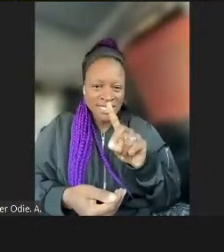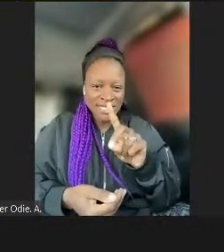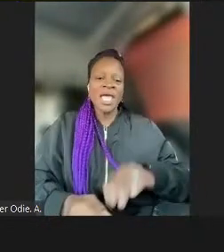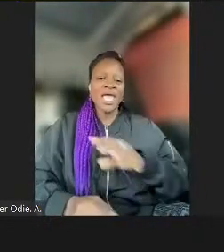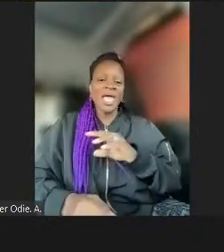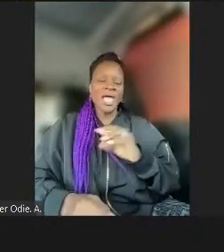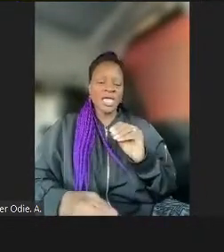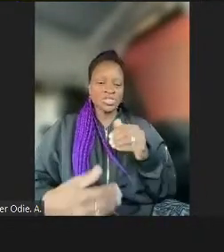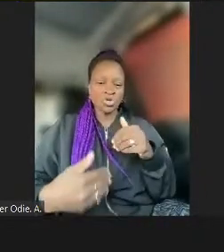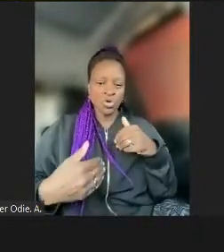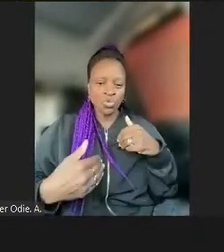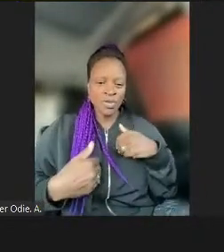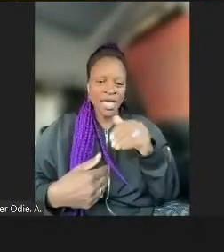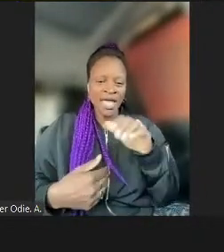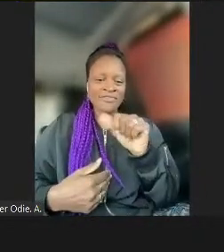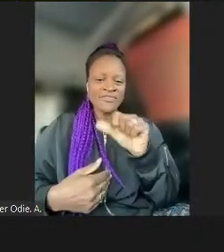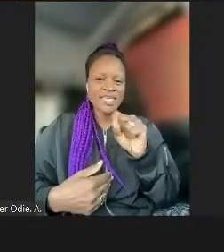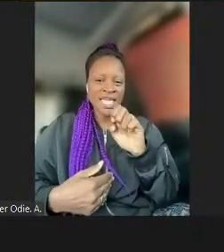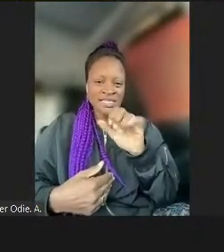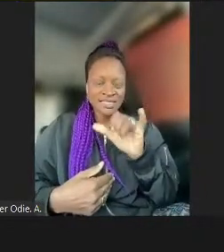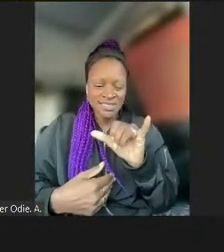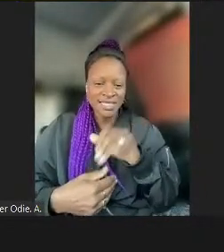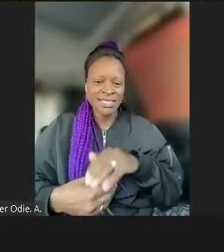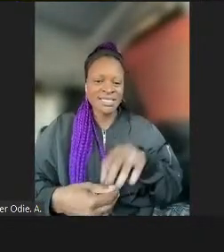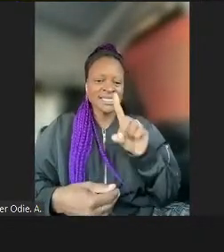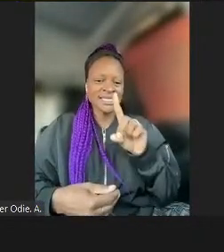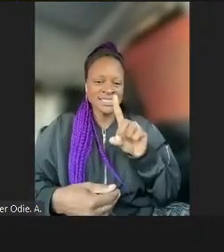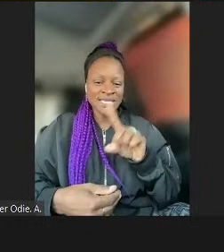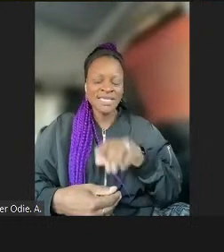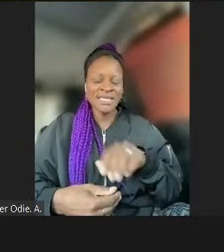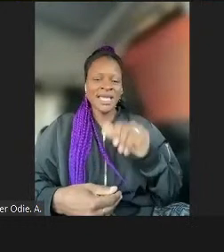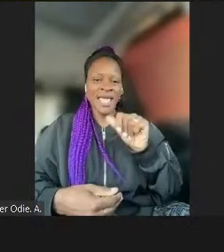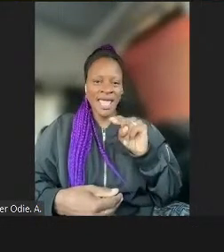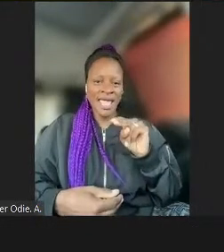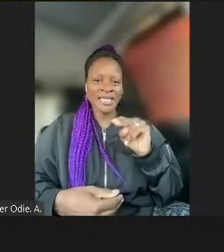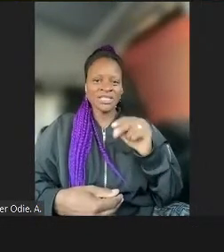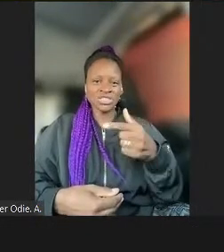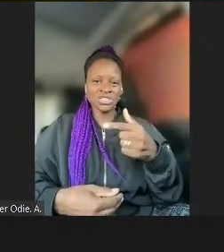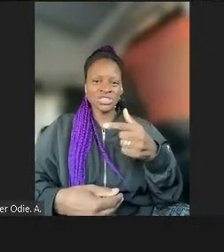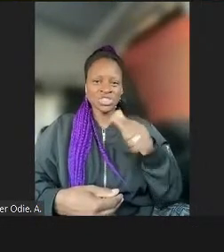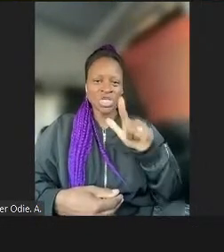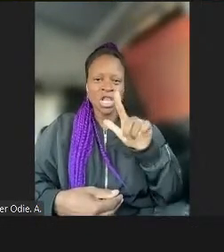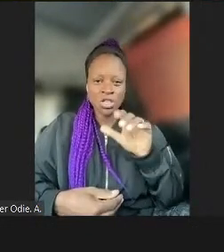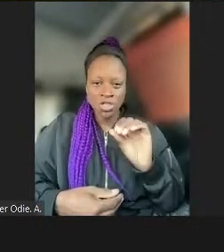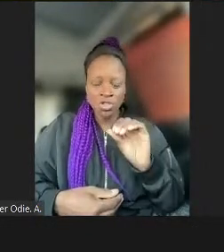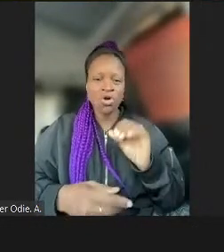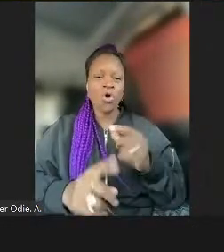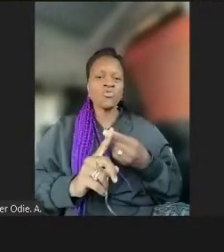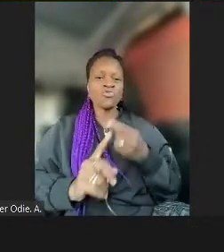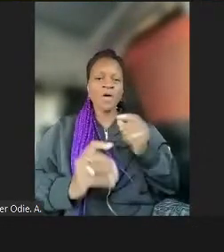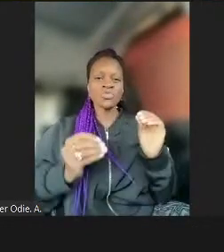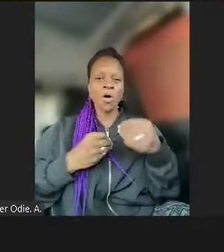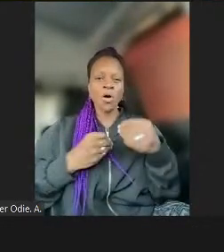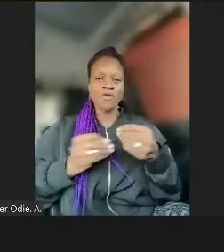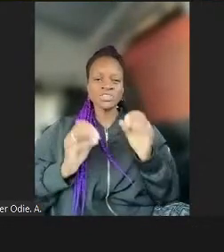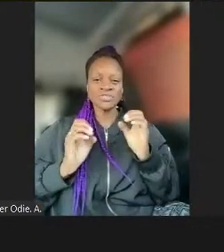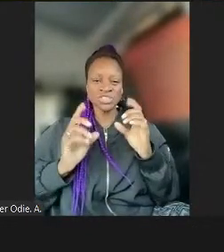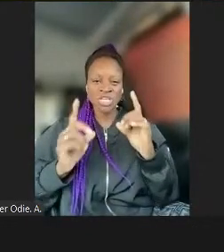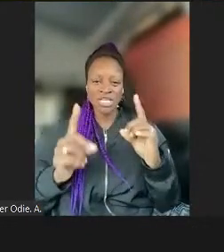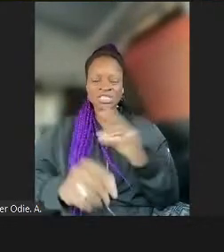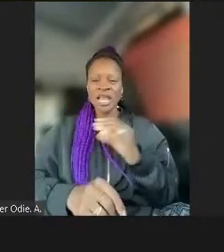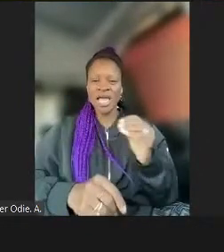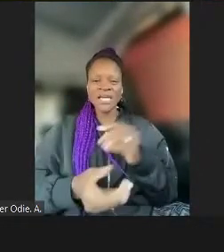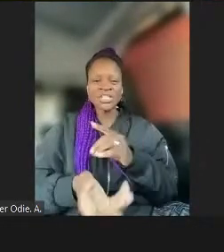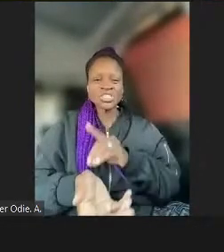la jefa de salud, y también a Casey DeAngelo, que es el entre medio también de